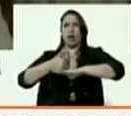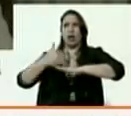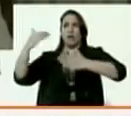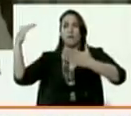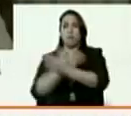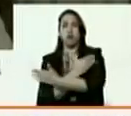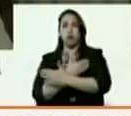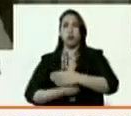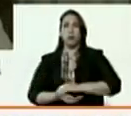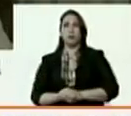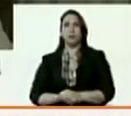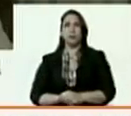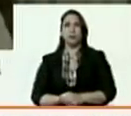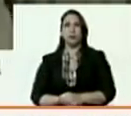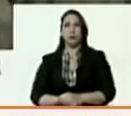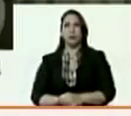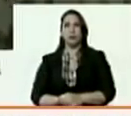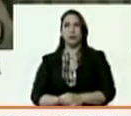usurpadora,